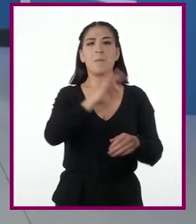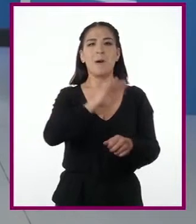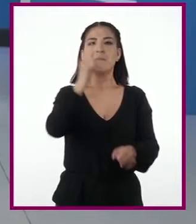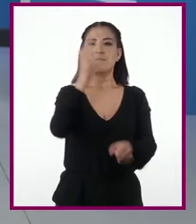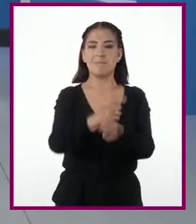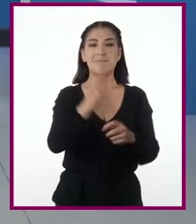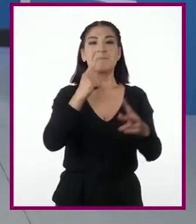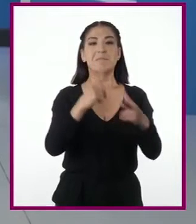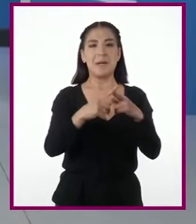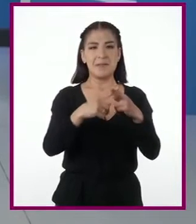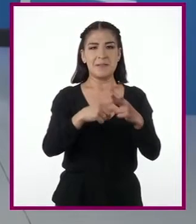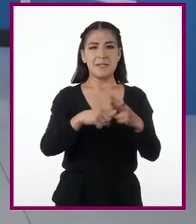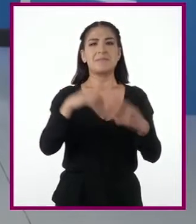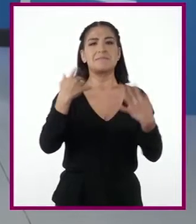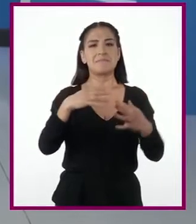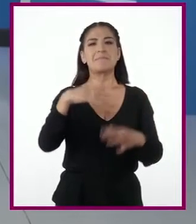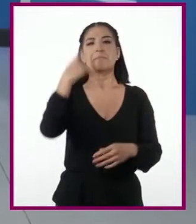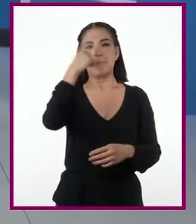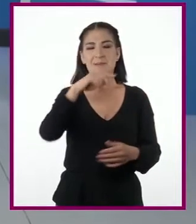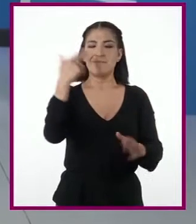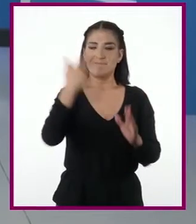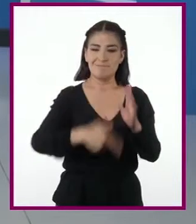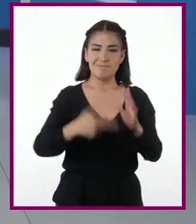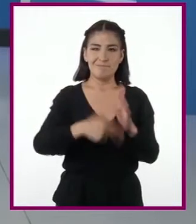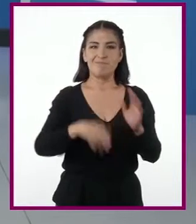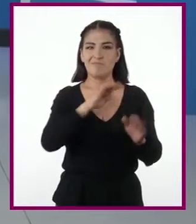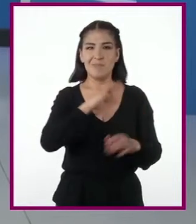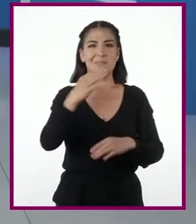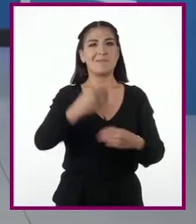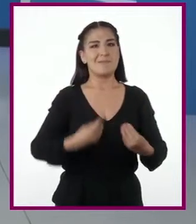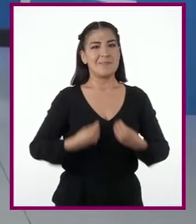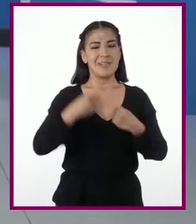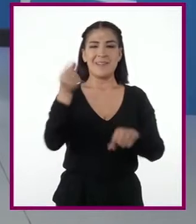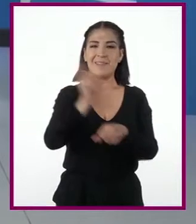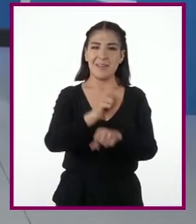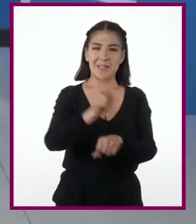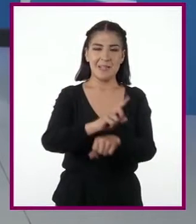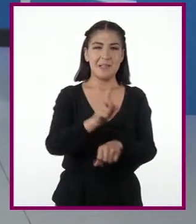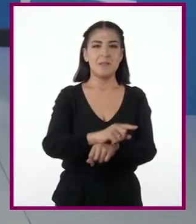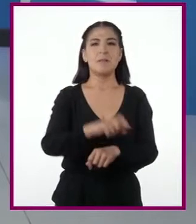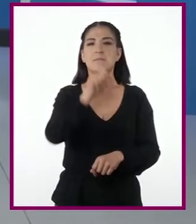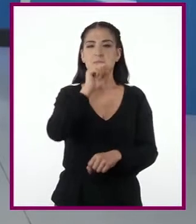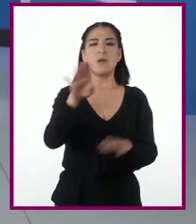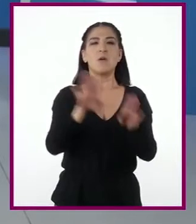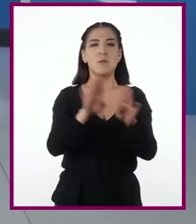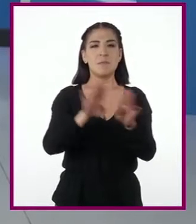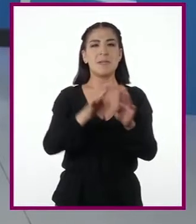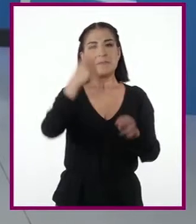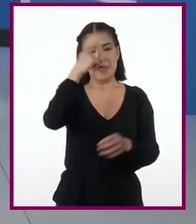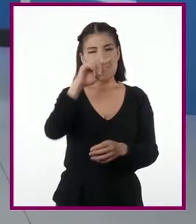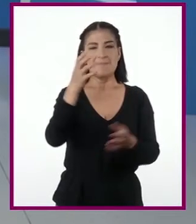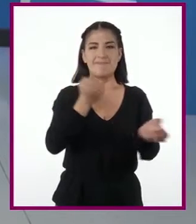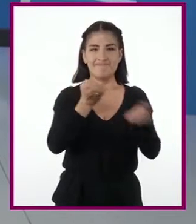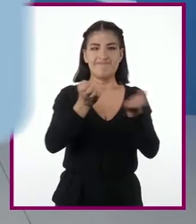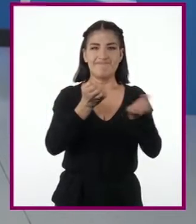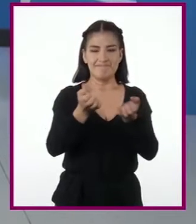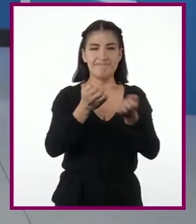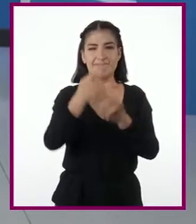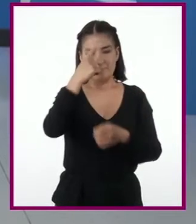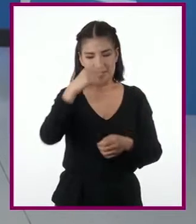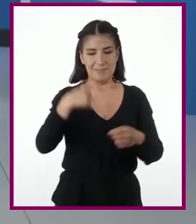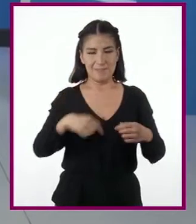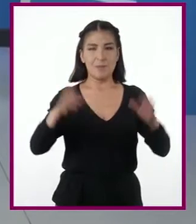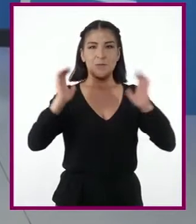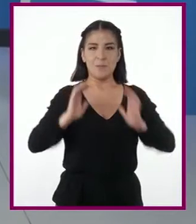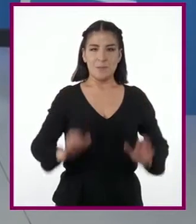las matemáticas son una gran herramienta para su vida cotidiana, así como el ejercicio físico frecuente nos ayuda a mantener